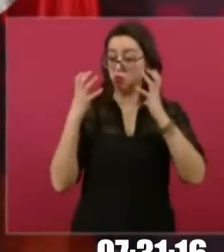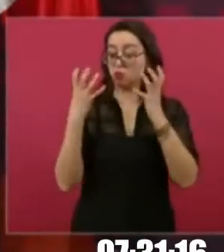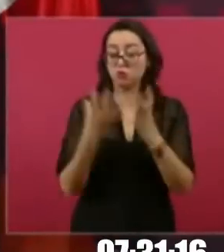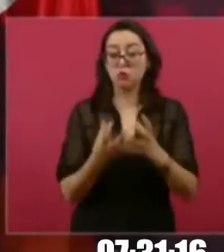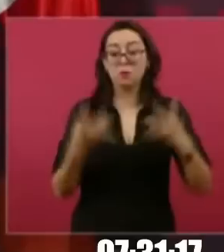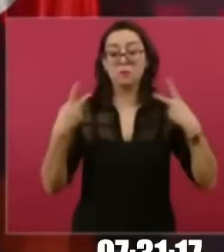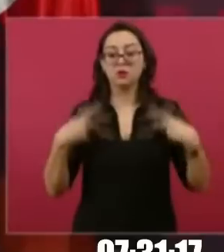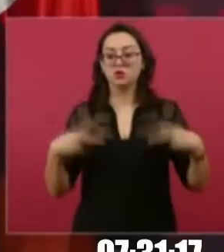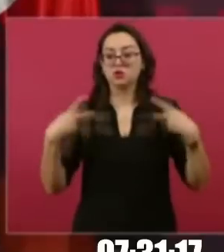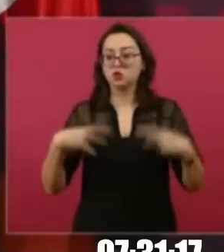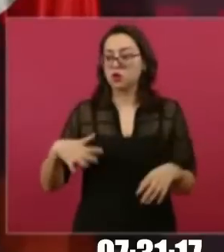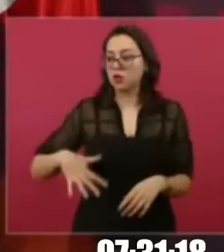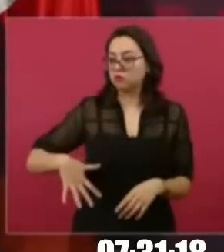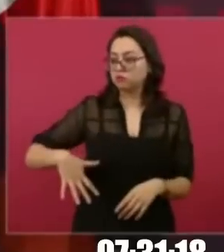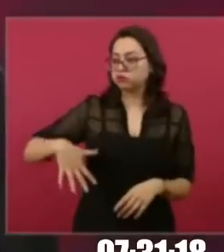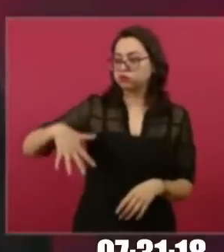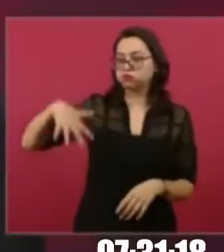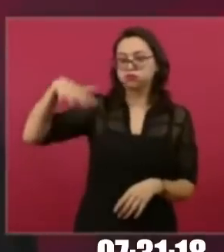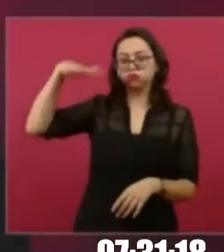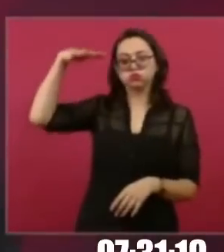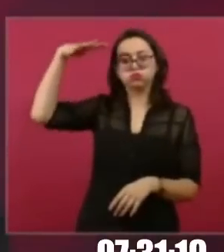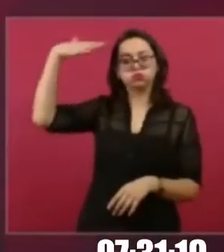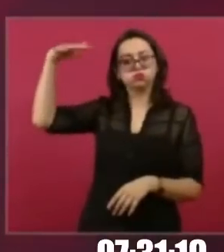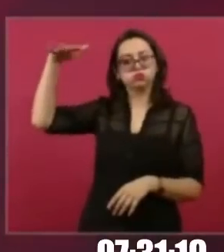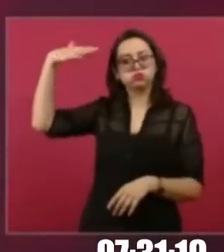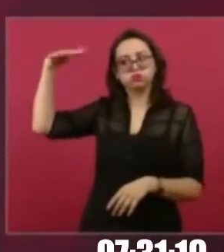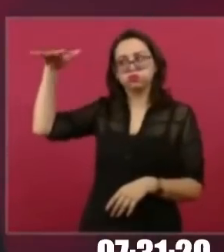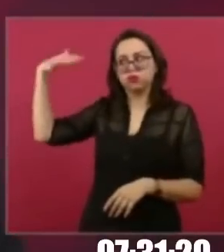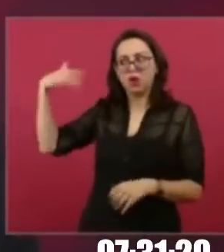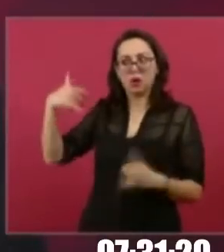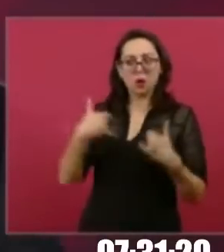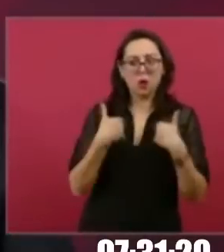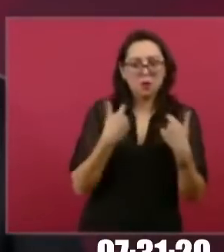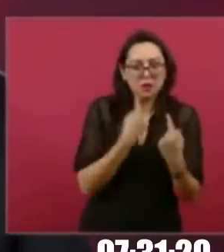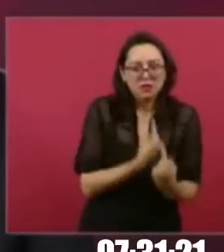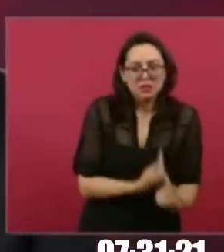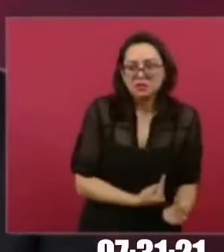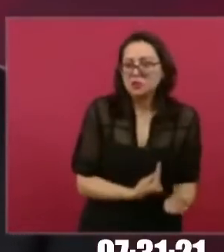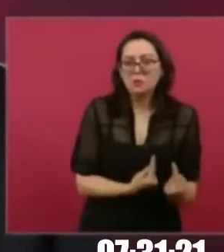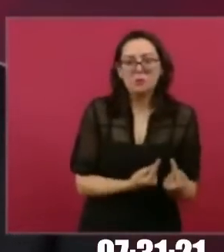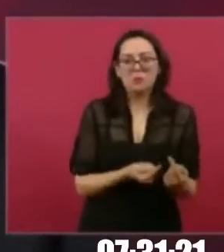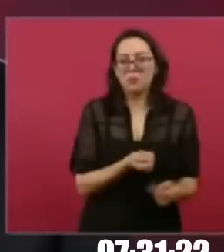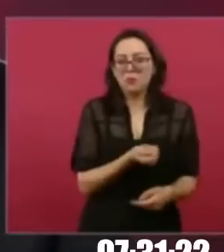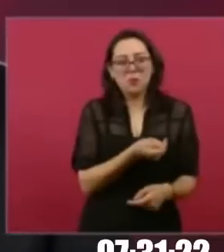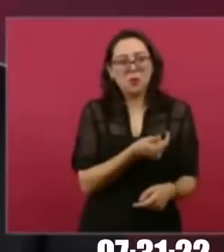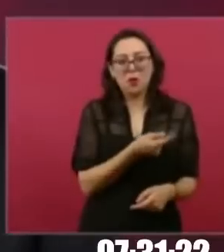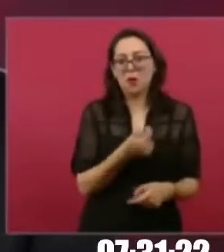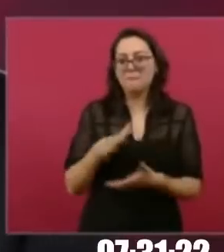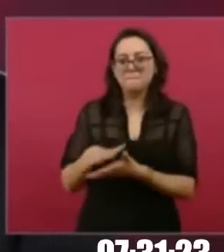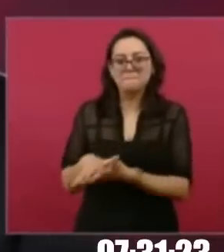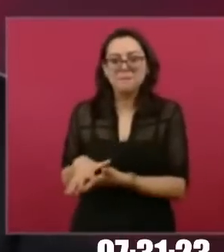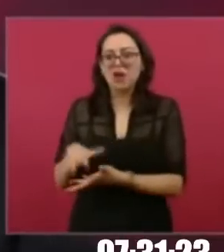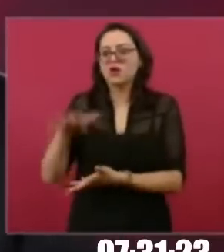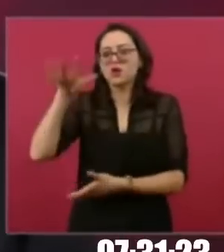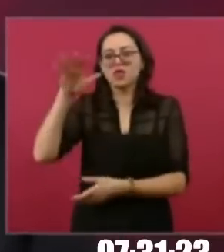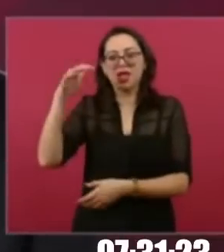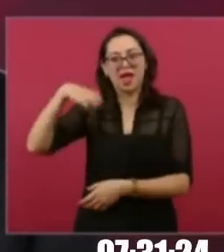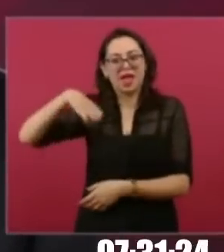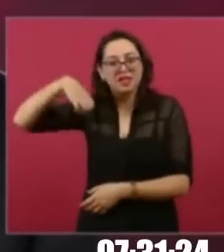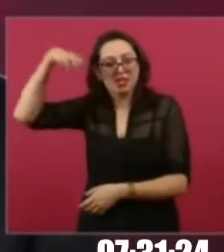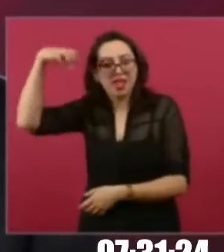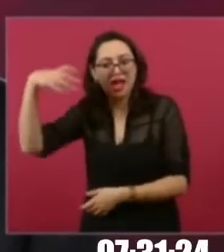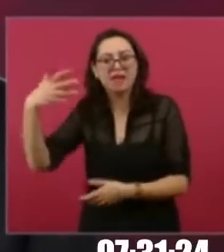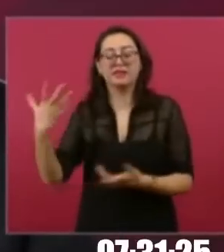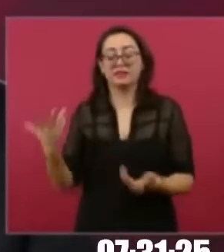particular pero también de transición de enfermedades que son enormemente costosas y enormemente complejas